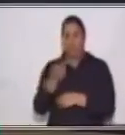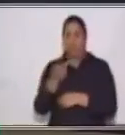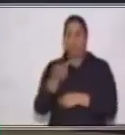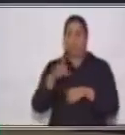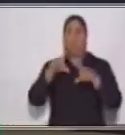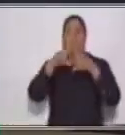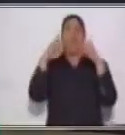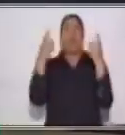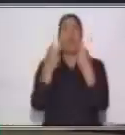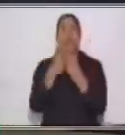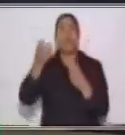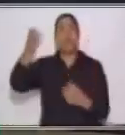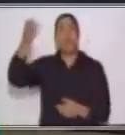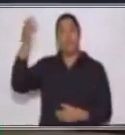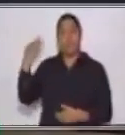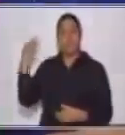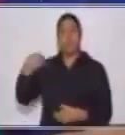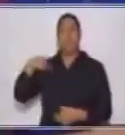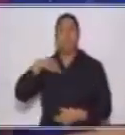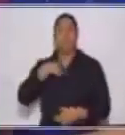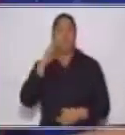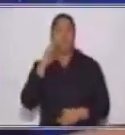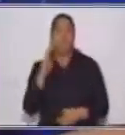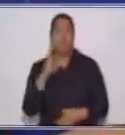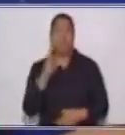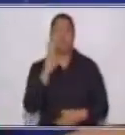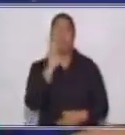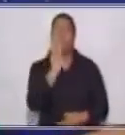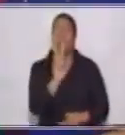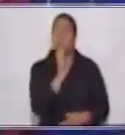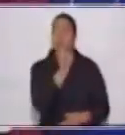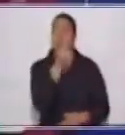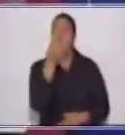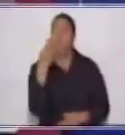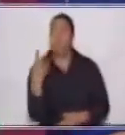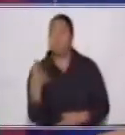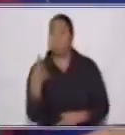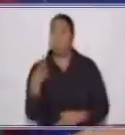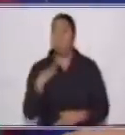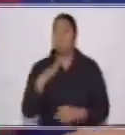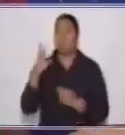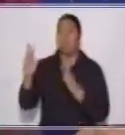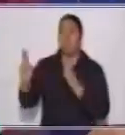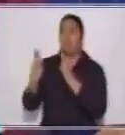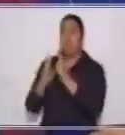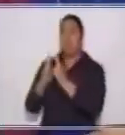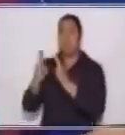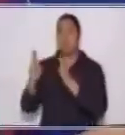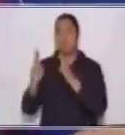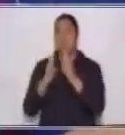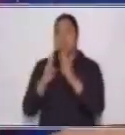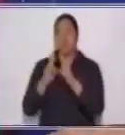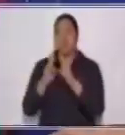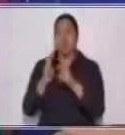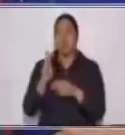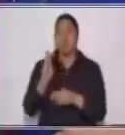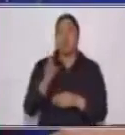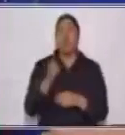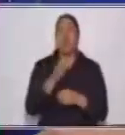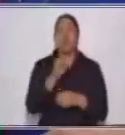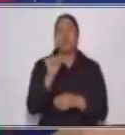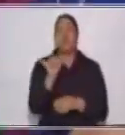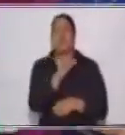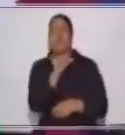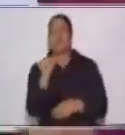clase anterior, vimos que dos cantidades que se relacionan por medio del signo igual se